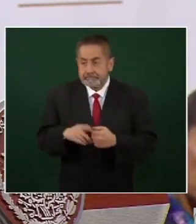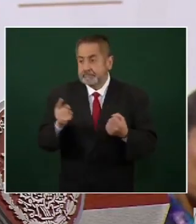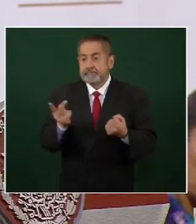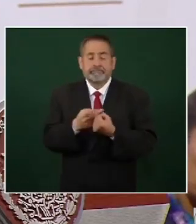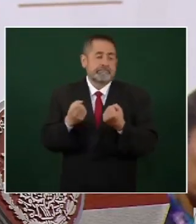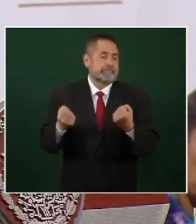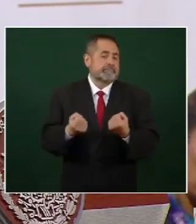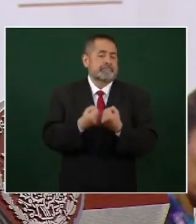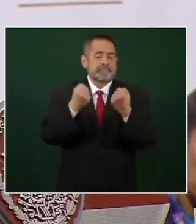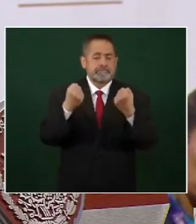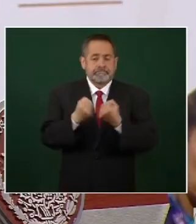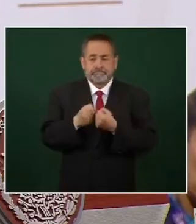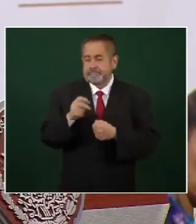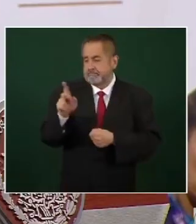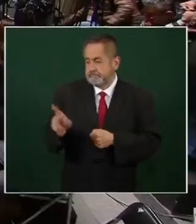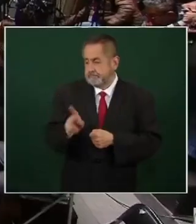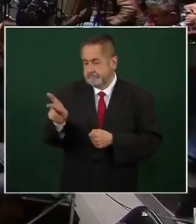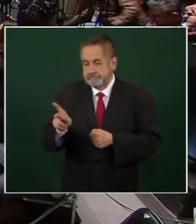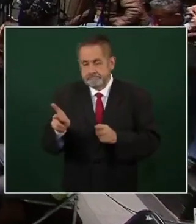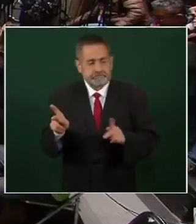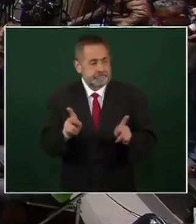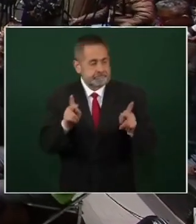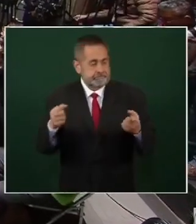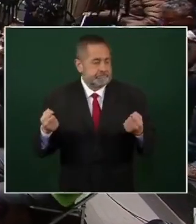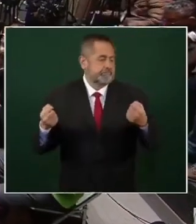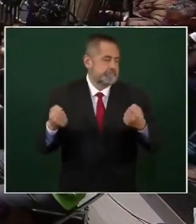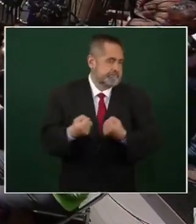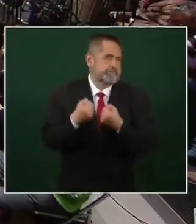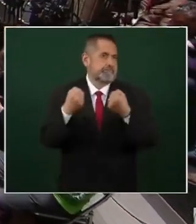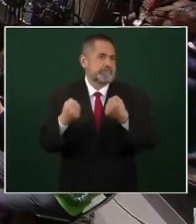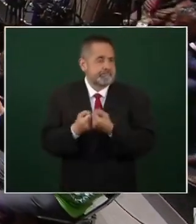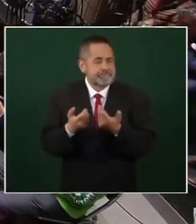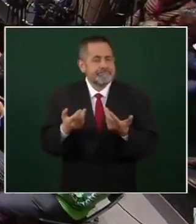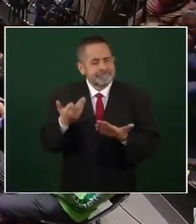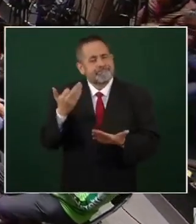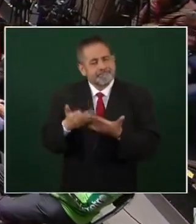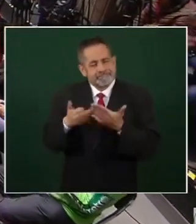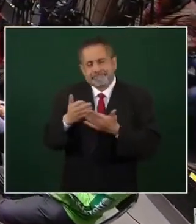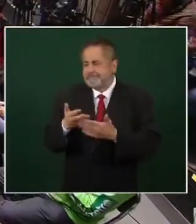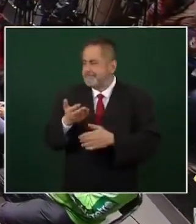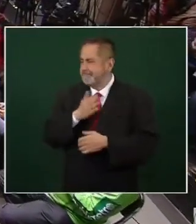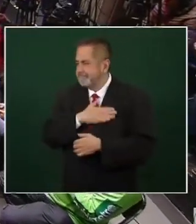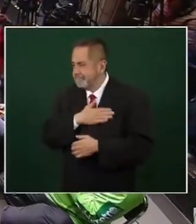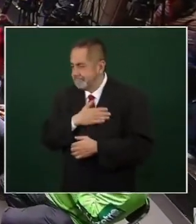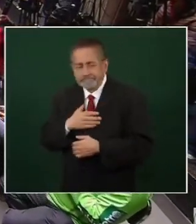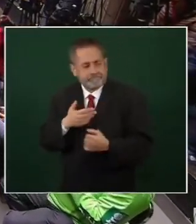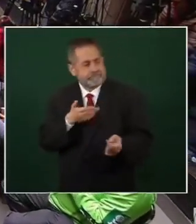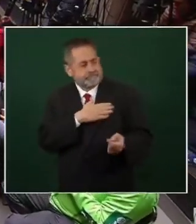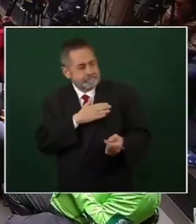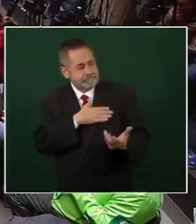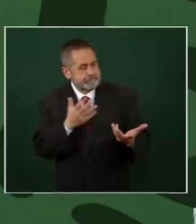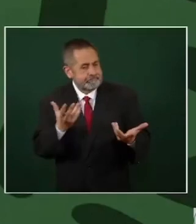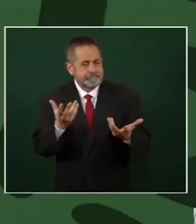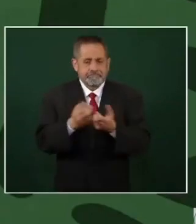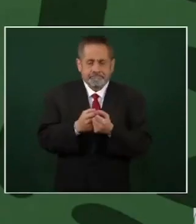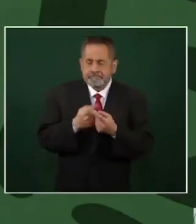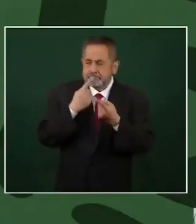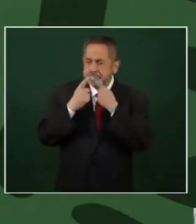enfrentamientos entre los pueblos, en vez de llamar a la conciliación, de buscar opciones,